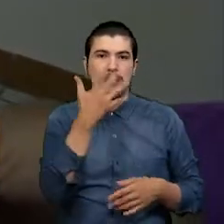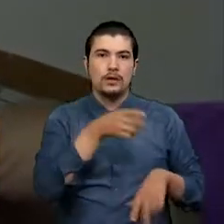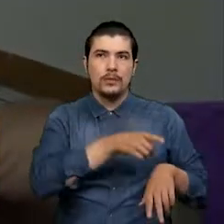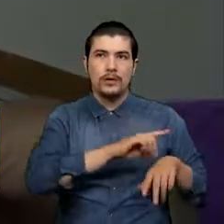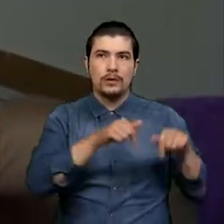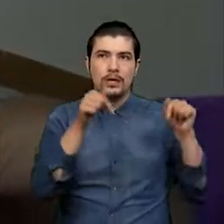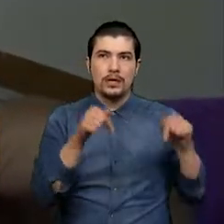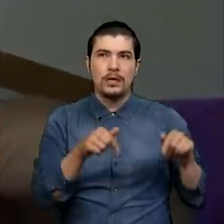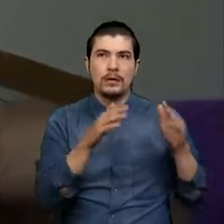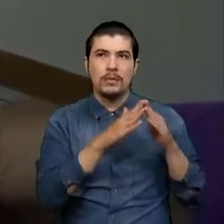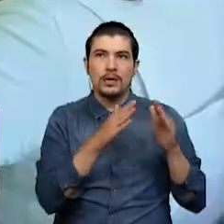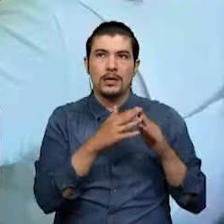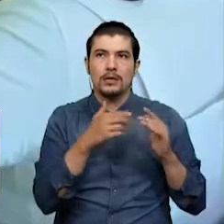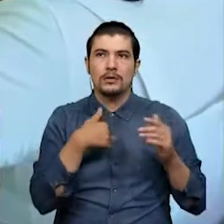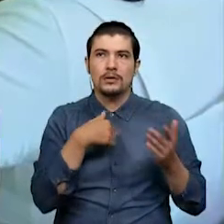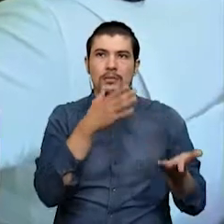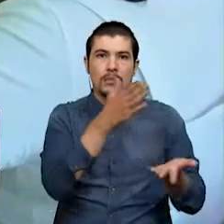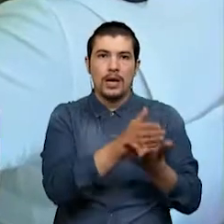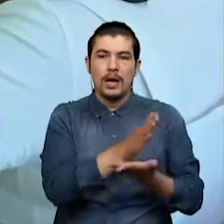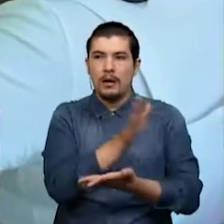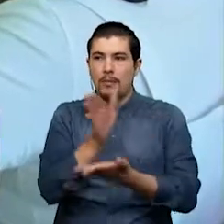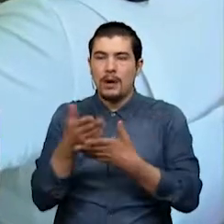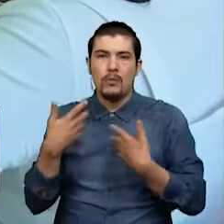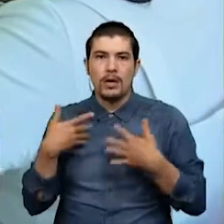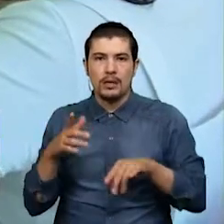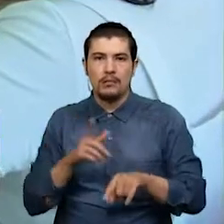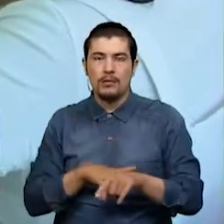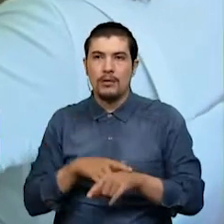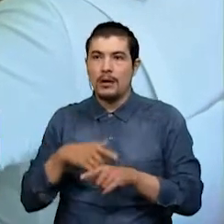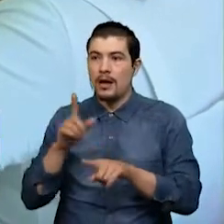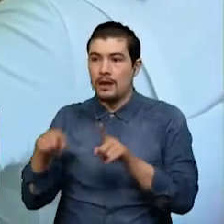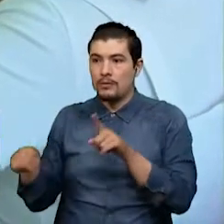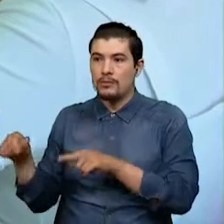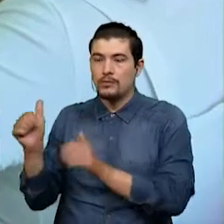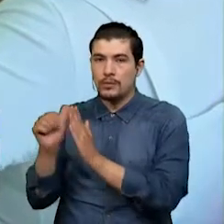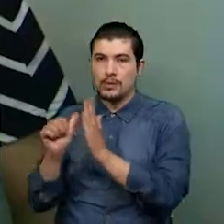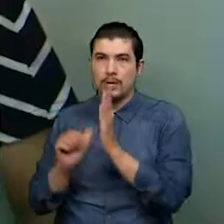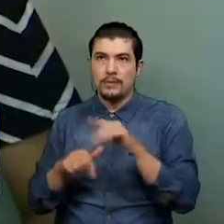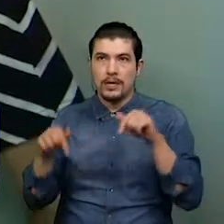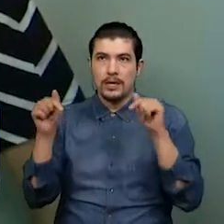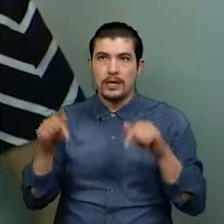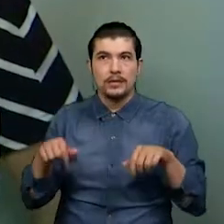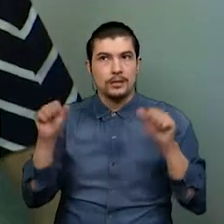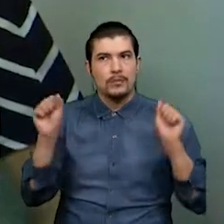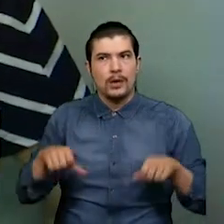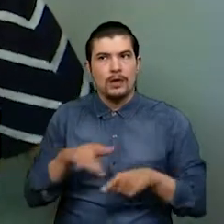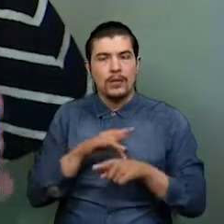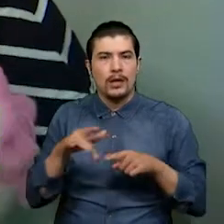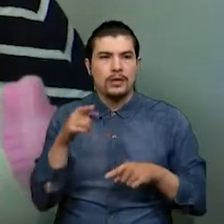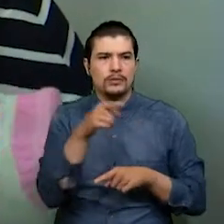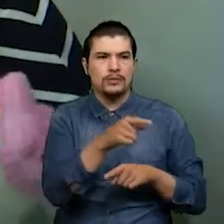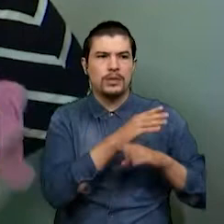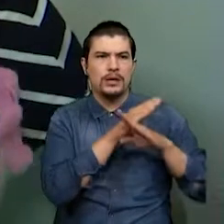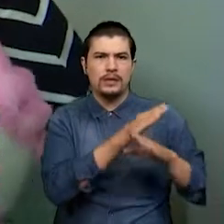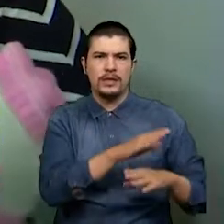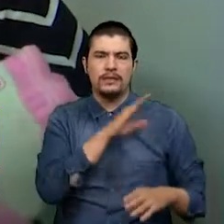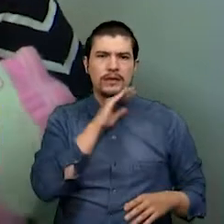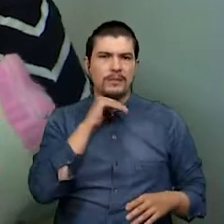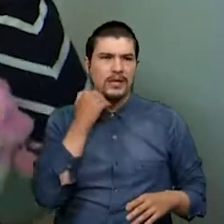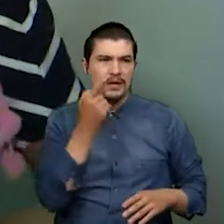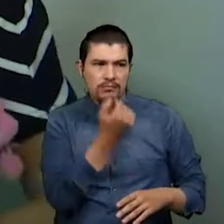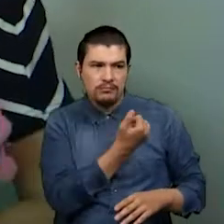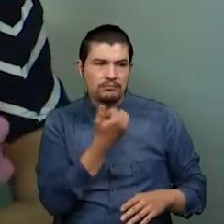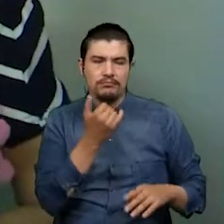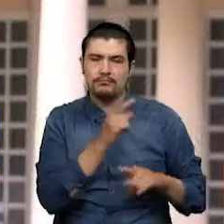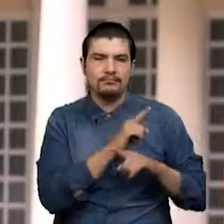puedo ir y venir en cualquier momento varios programas se han venido implementando para en el hombre y la mujer la presencia de enfermedades